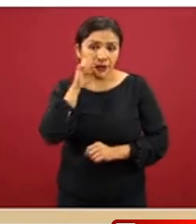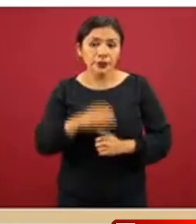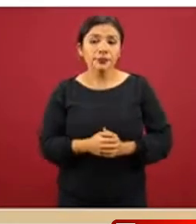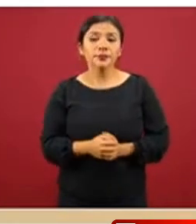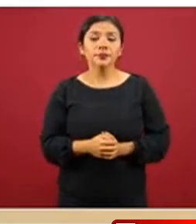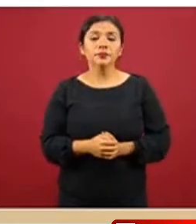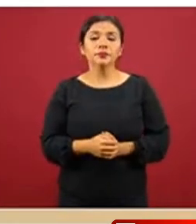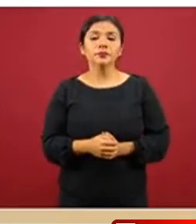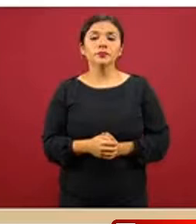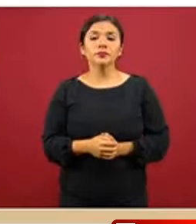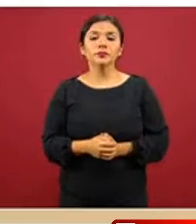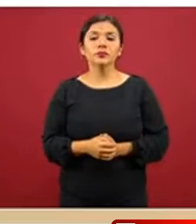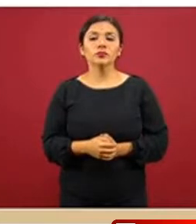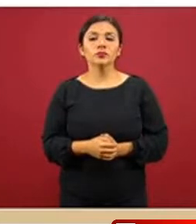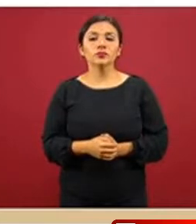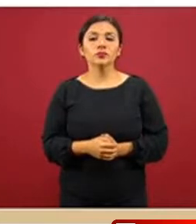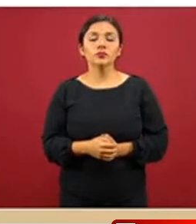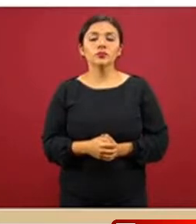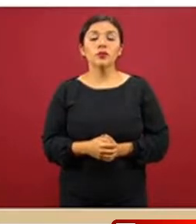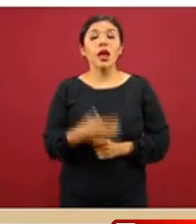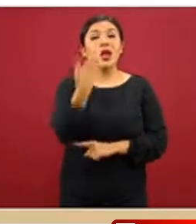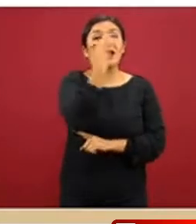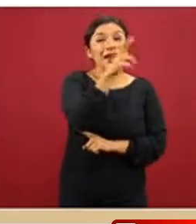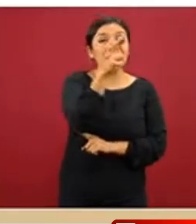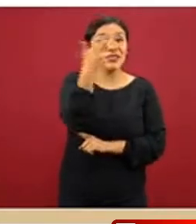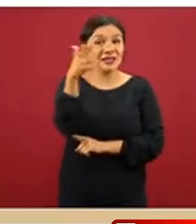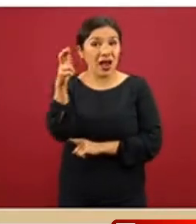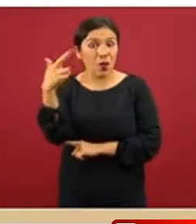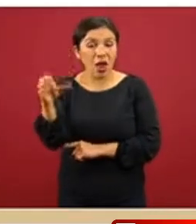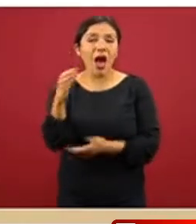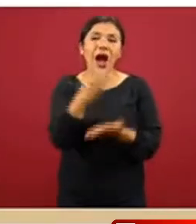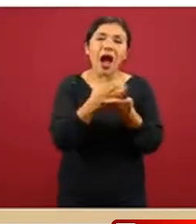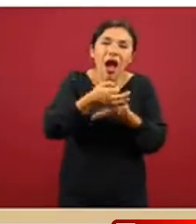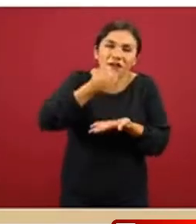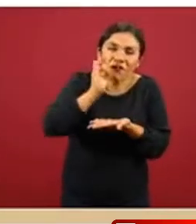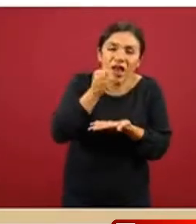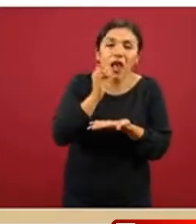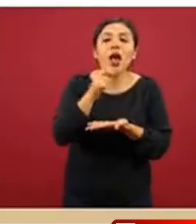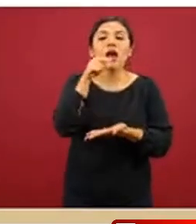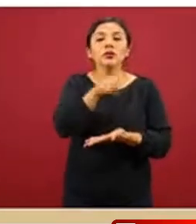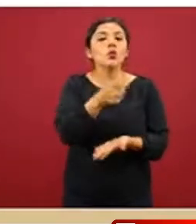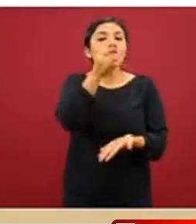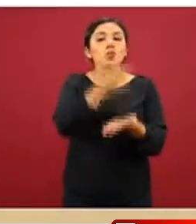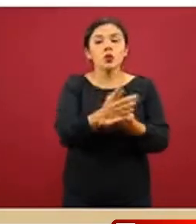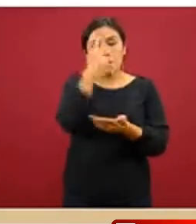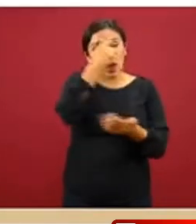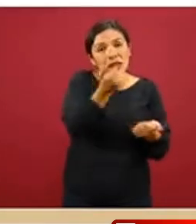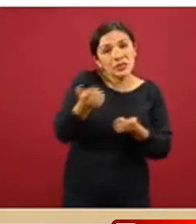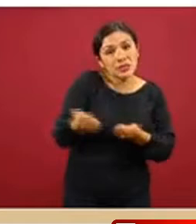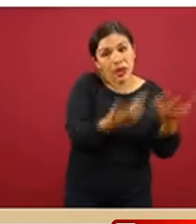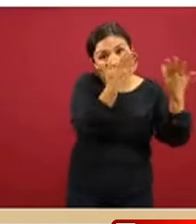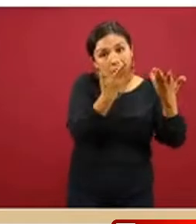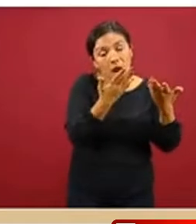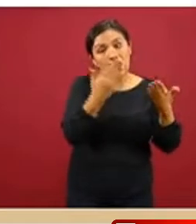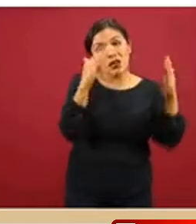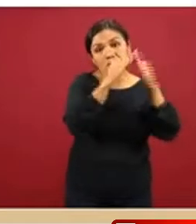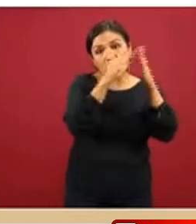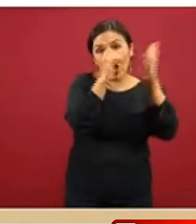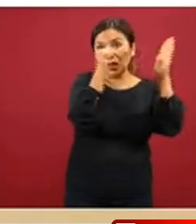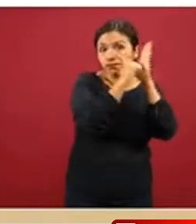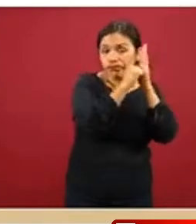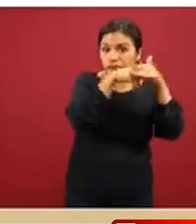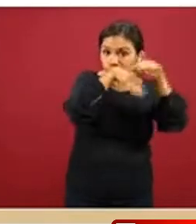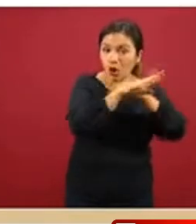en naranja, y en el caso de restaurantes y cafeterías, solamente para llevar, solamente a domicilio en